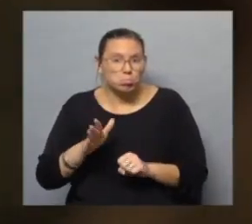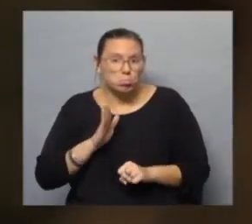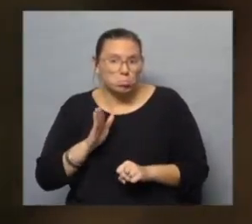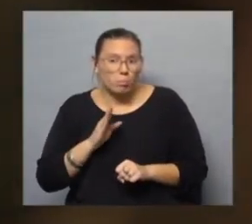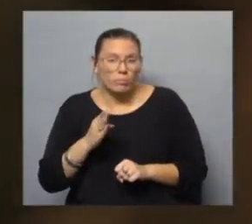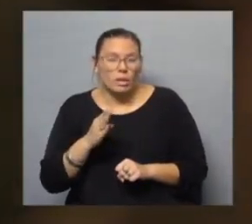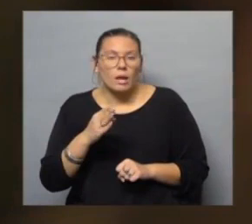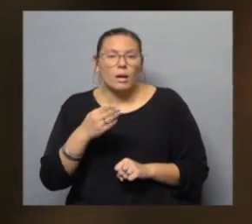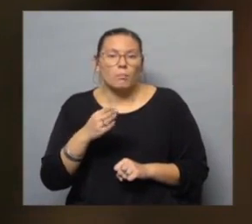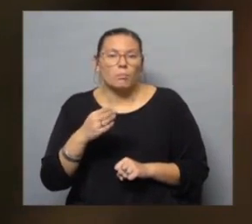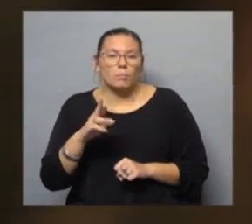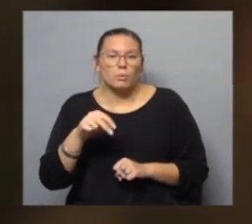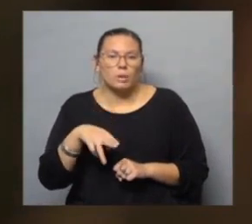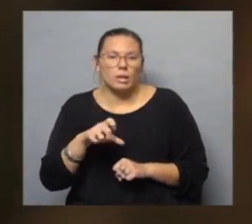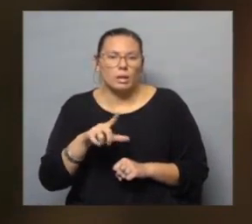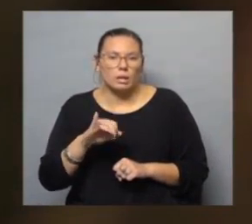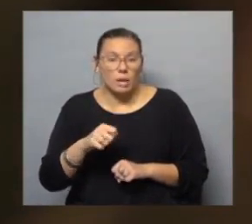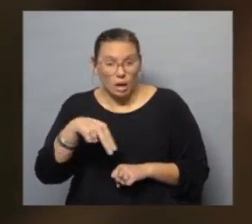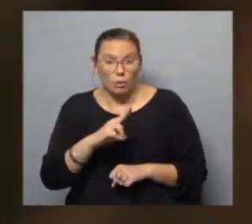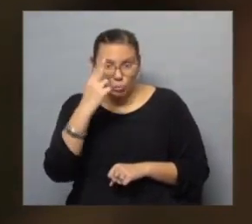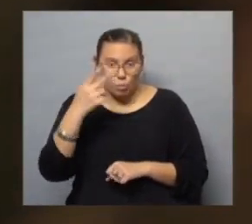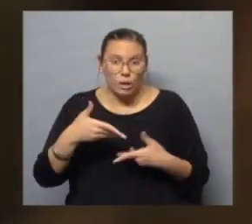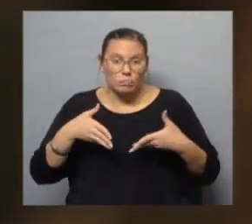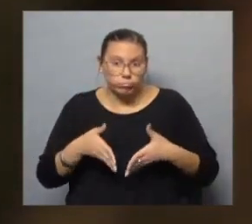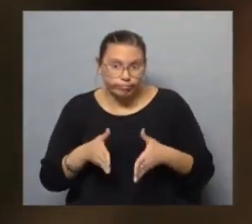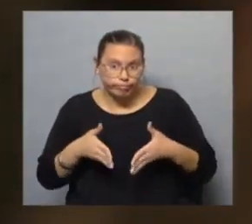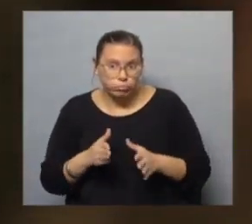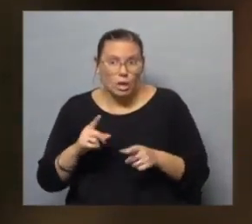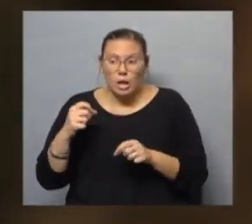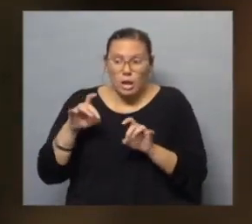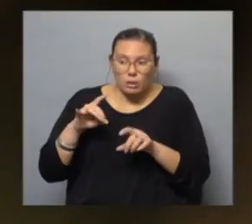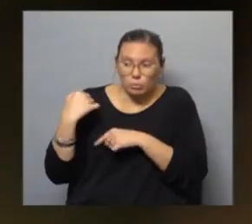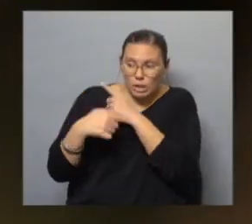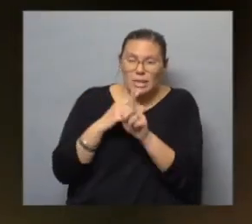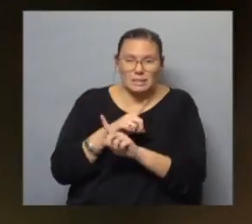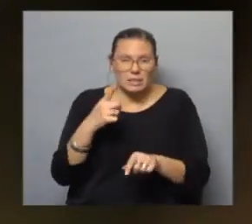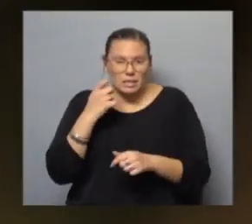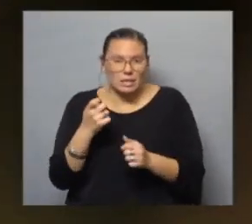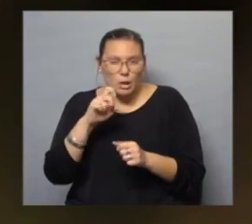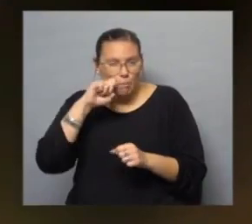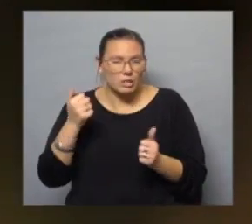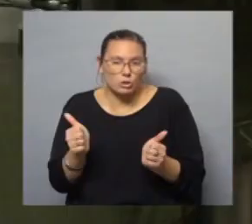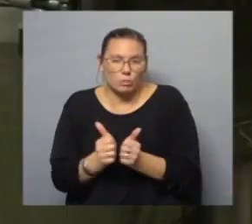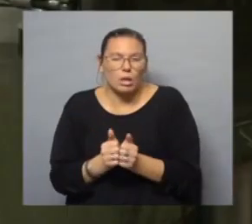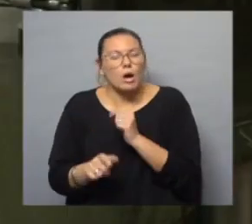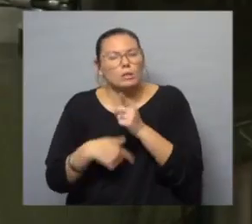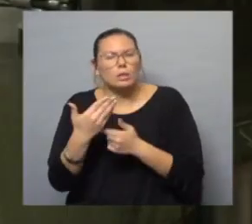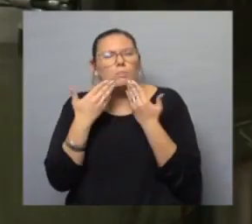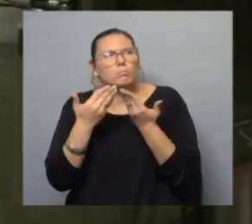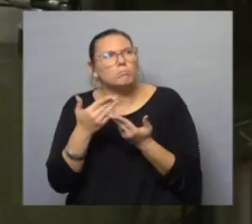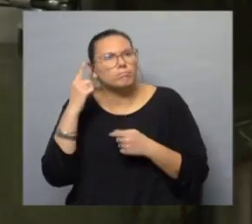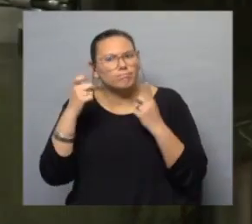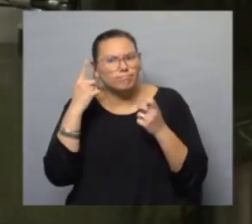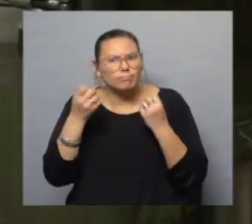Brunneria subaptera de Uruguay se reproducen por partenogénesis, y lo que nos llevó a la siguiente pregunta es ¿qué es lo